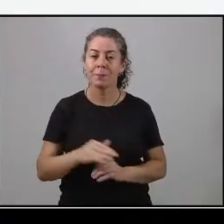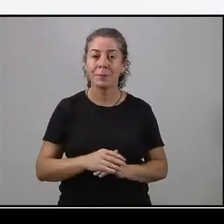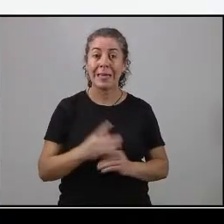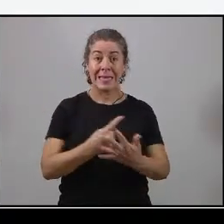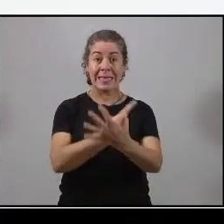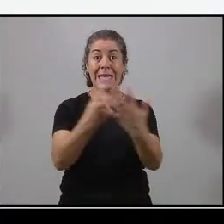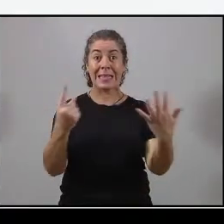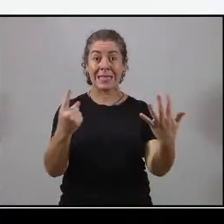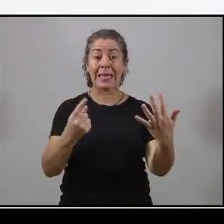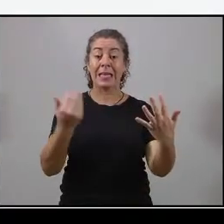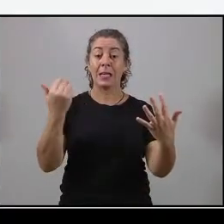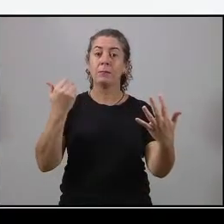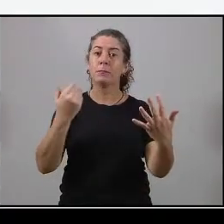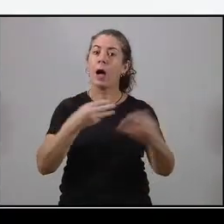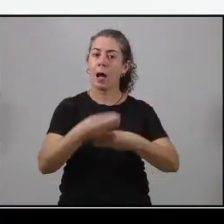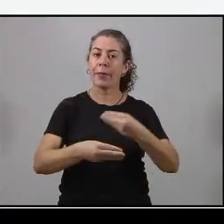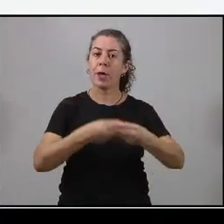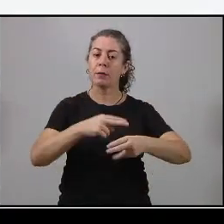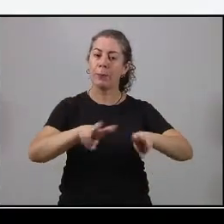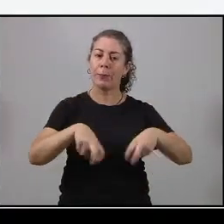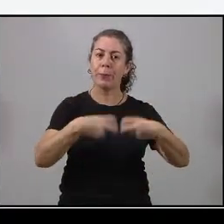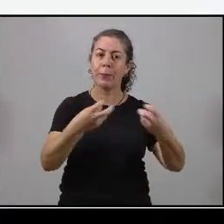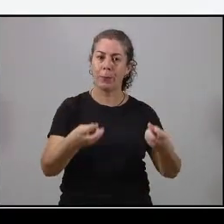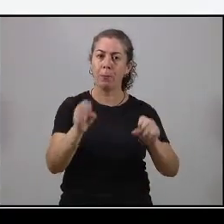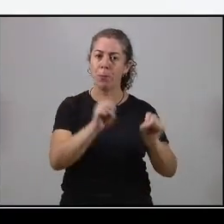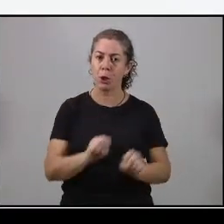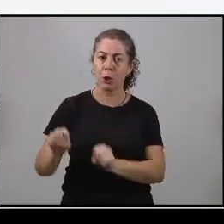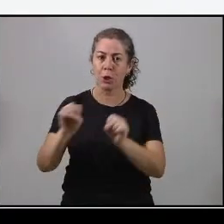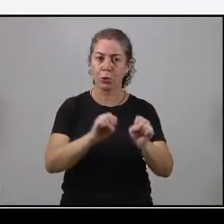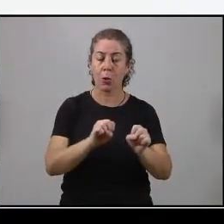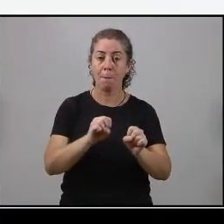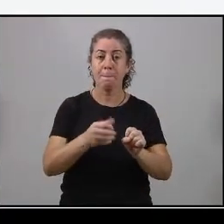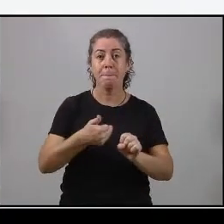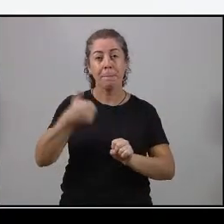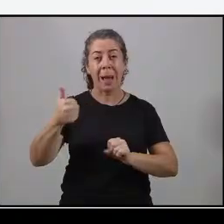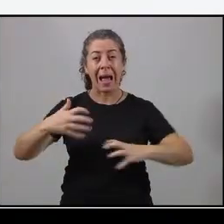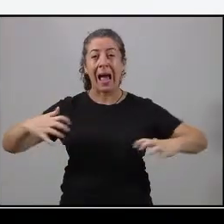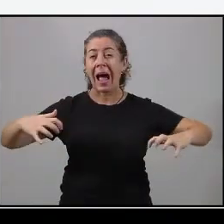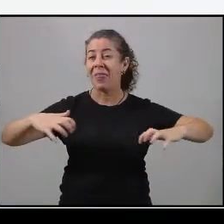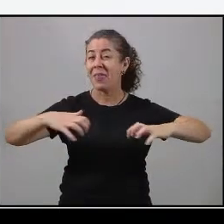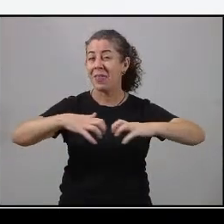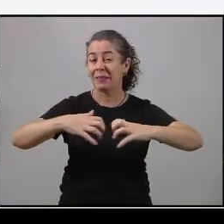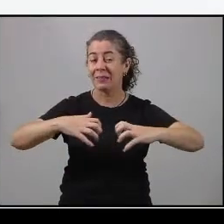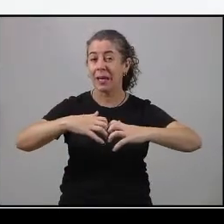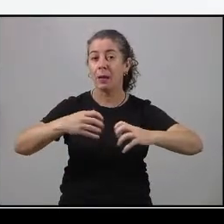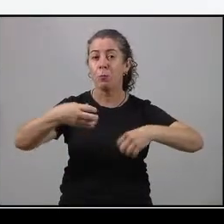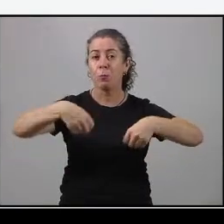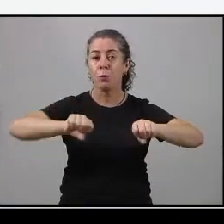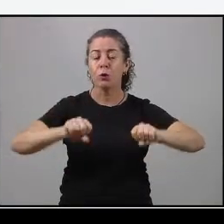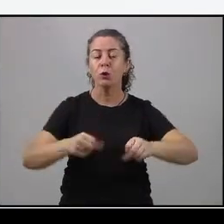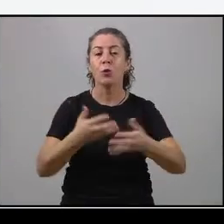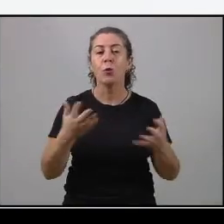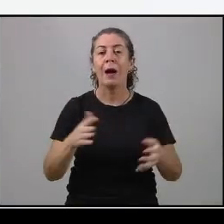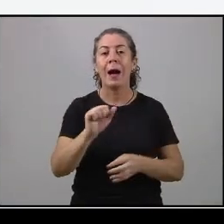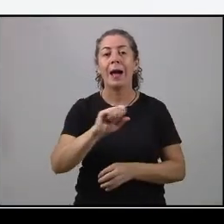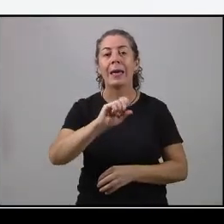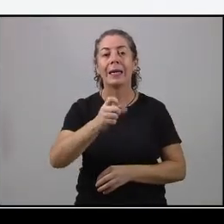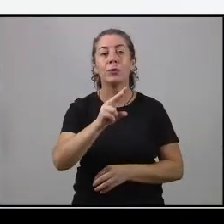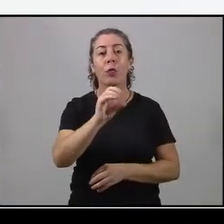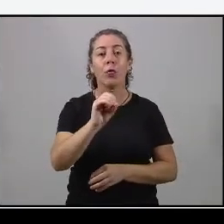16 sobre las que se va a actuar, las que más accidentes registran con motoristas son la